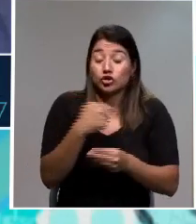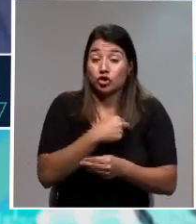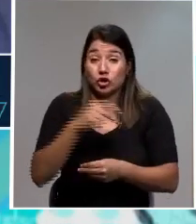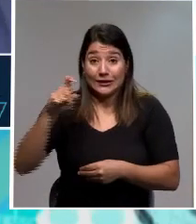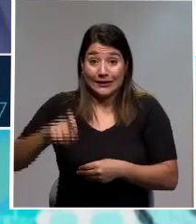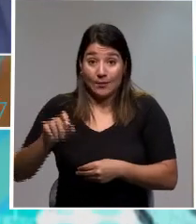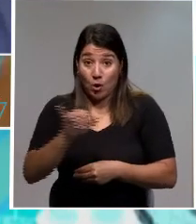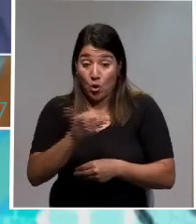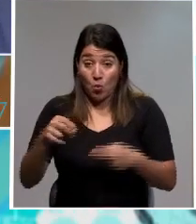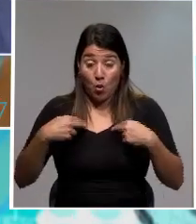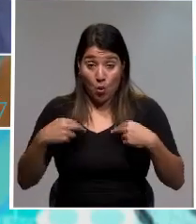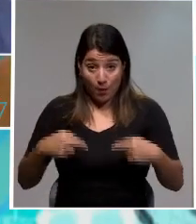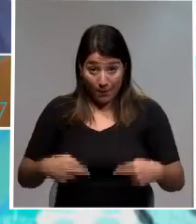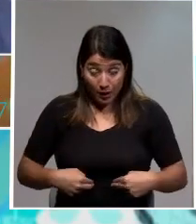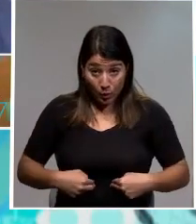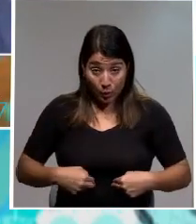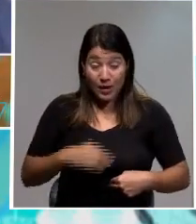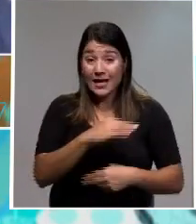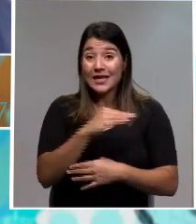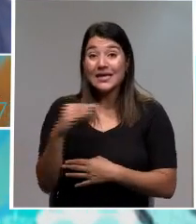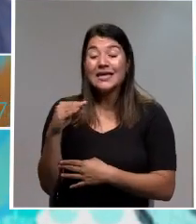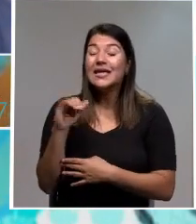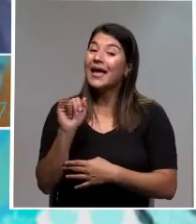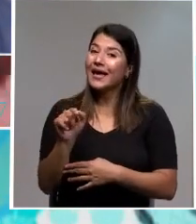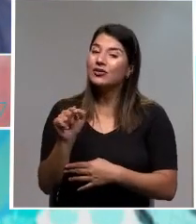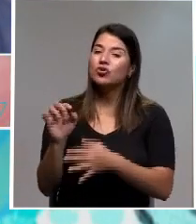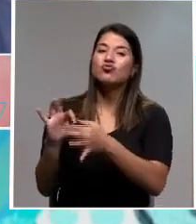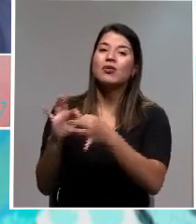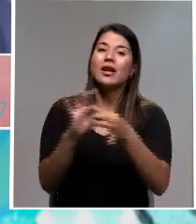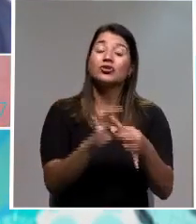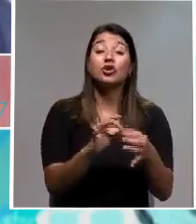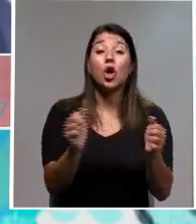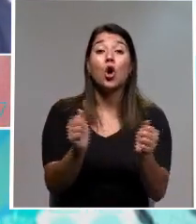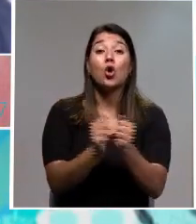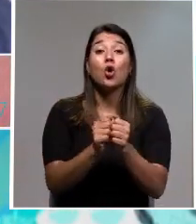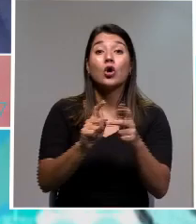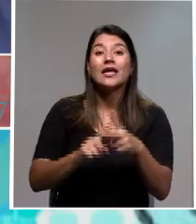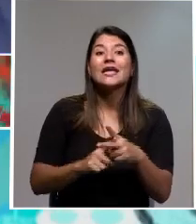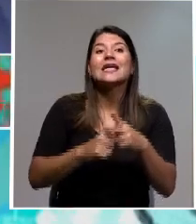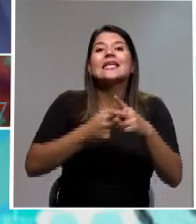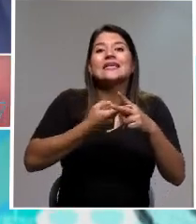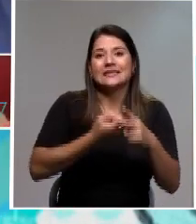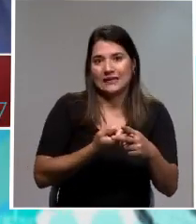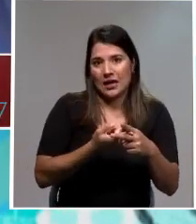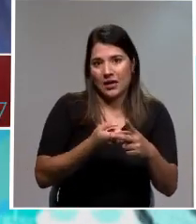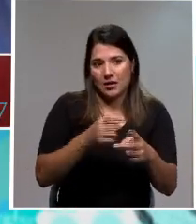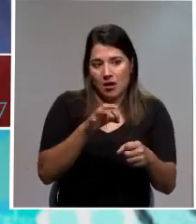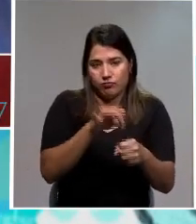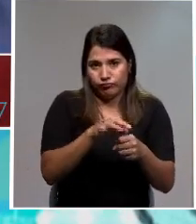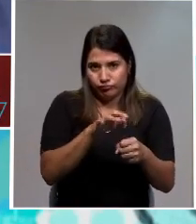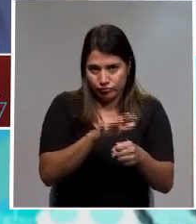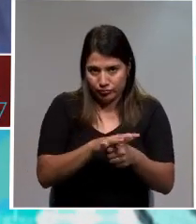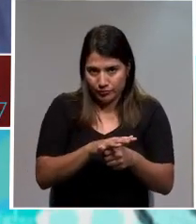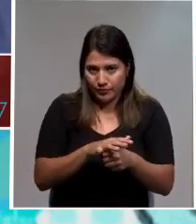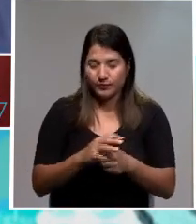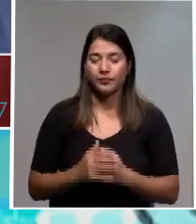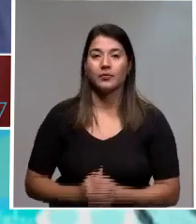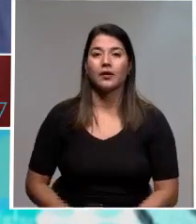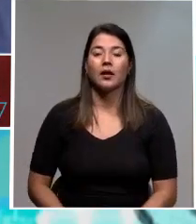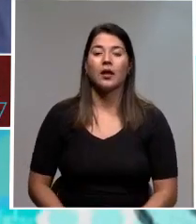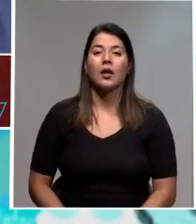y viene directamente relacionado con el inicio de la agricultura. Obviamente los